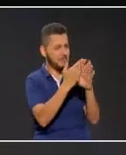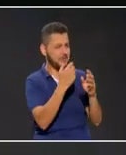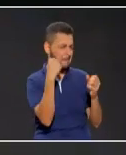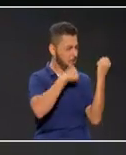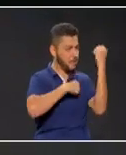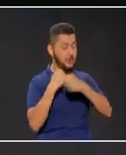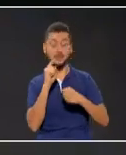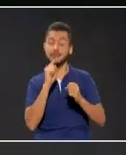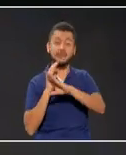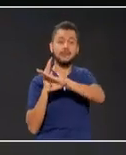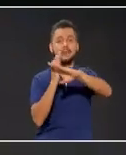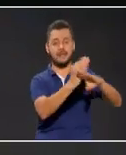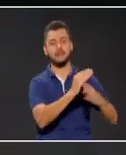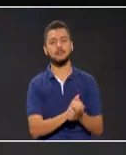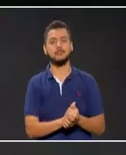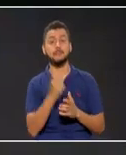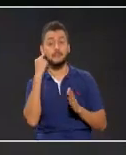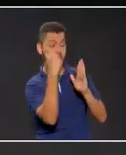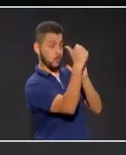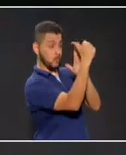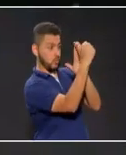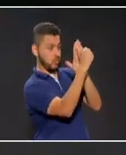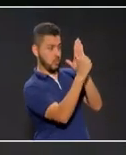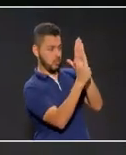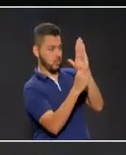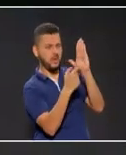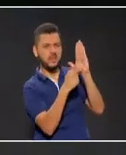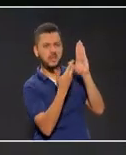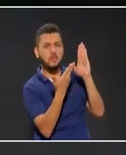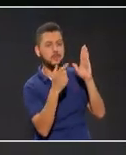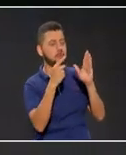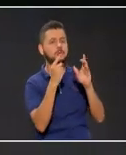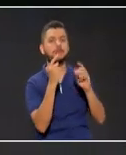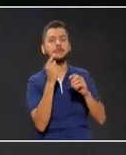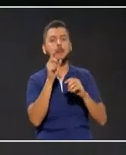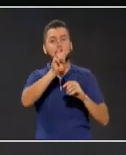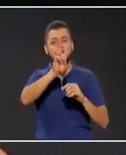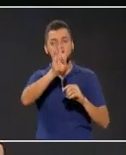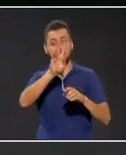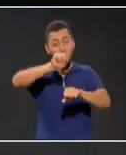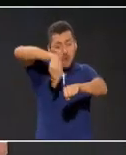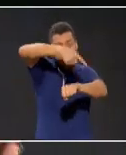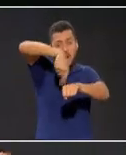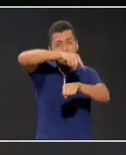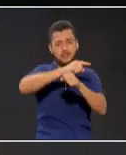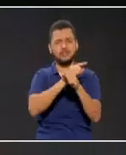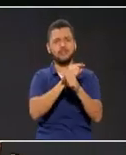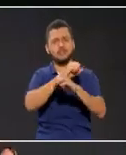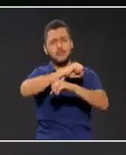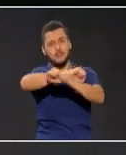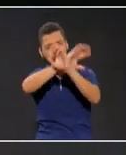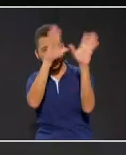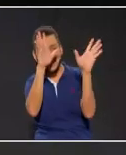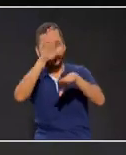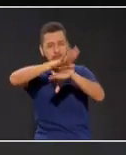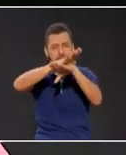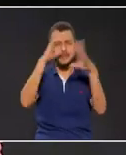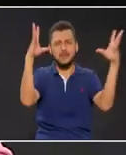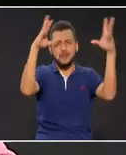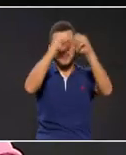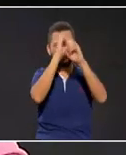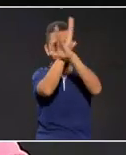ciudades seguras y es una ruta de atención 24 horas al día, pero hay que trabajar también en acabar con las causas que nos hacen